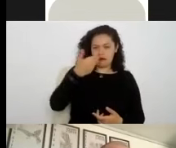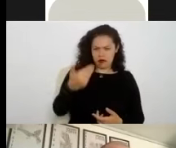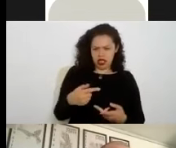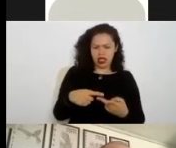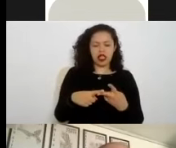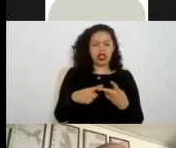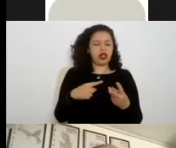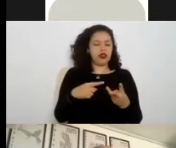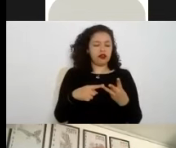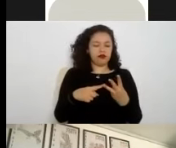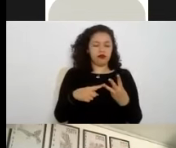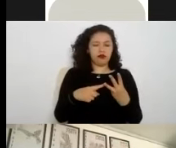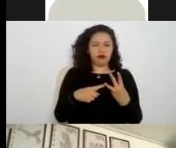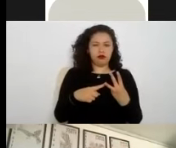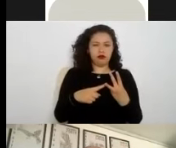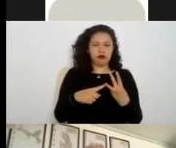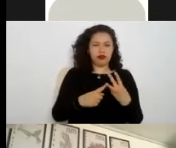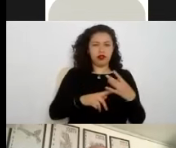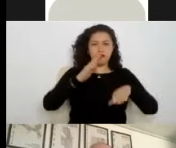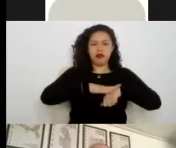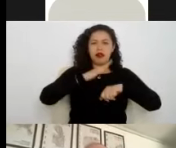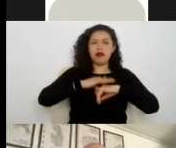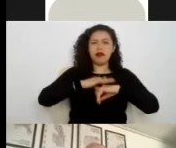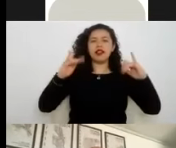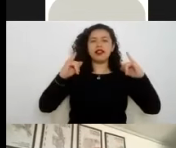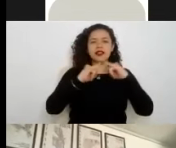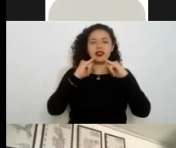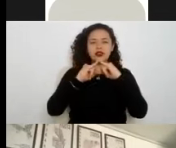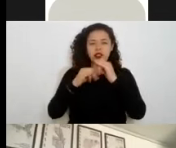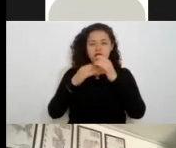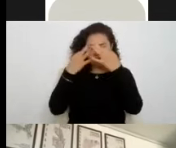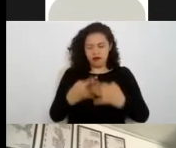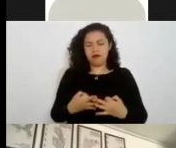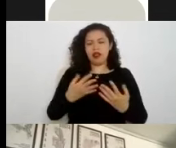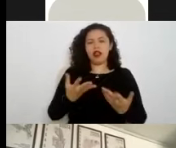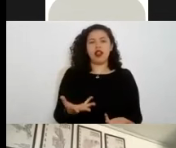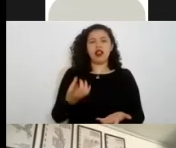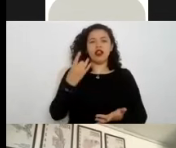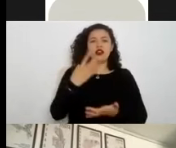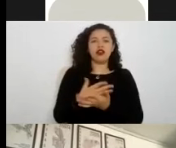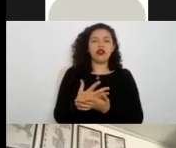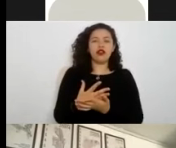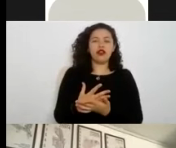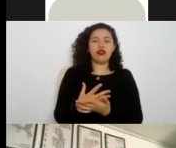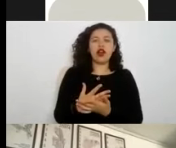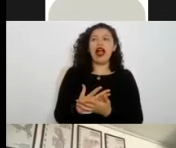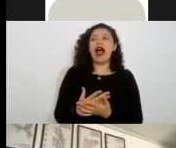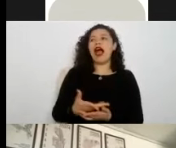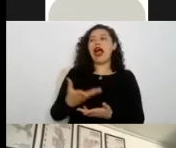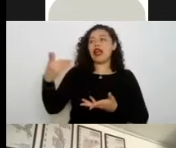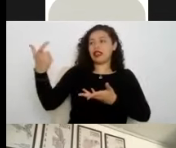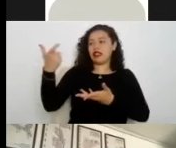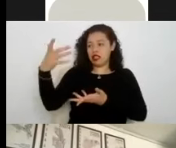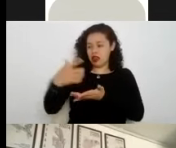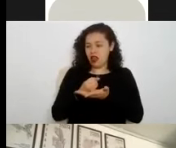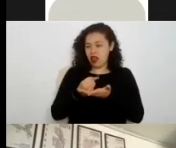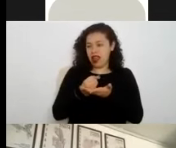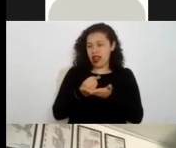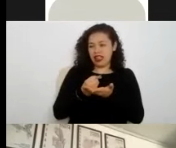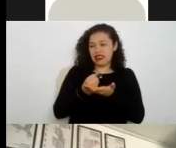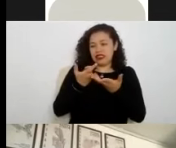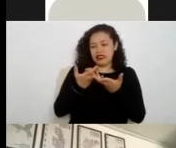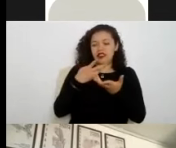que estemos más institucionalizados como organizaciones y no solamente nos estén dando lo que les sobra. Y aquí creo que también es importante